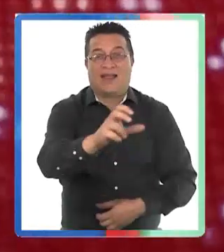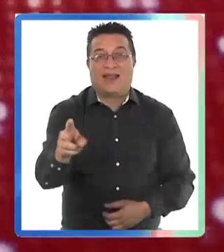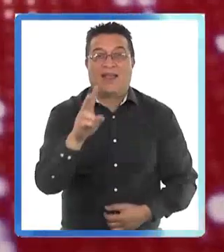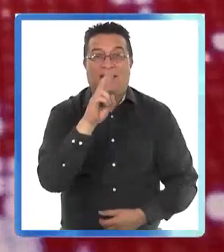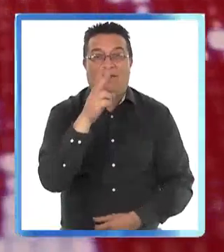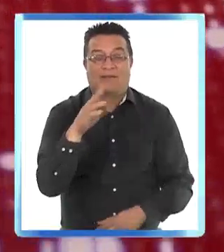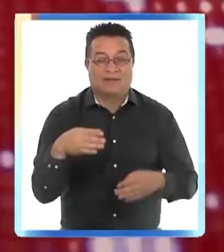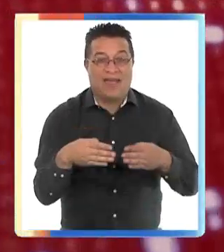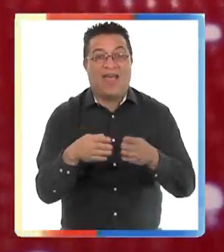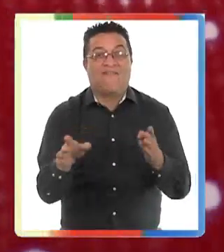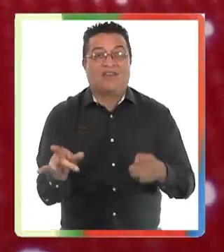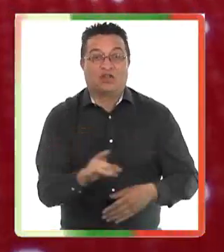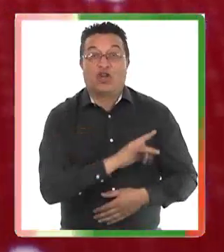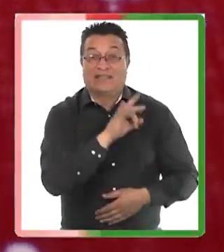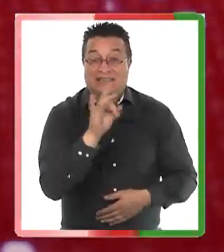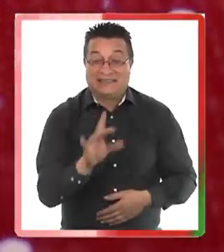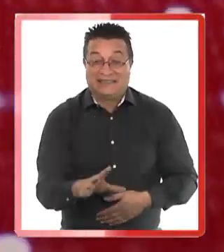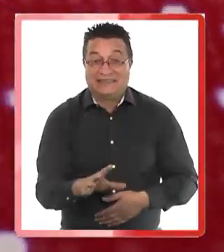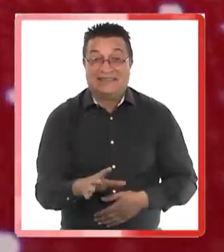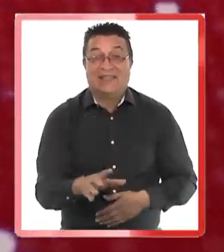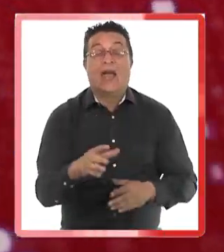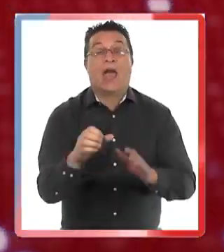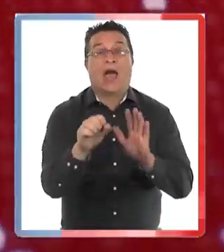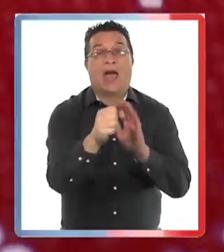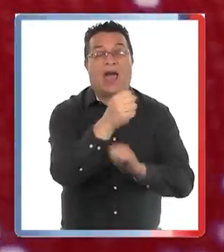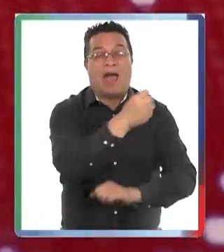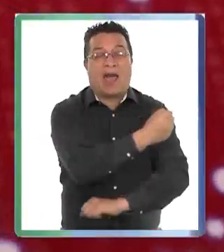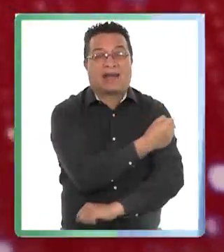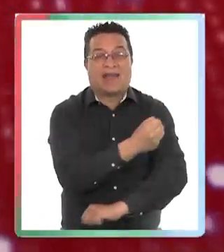Asociación Regional de Canales de Televisión de Señal Abierta de